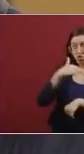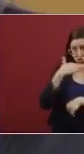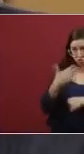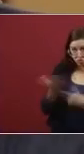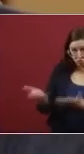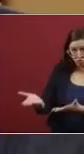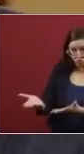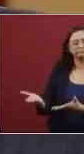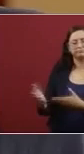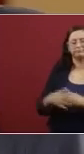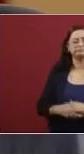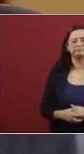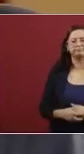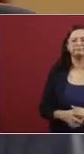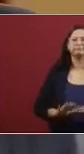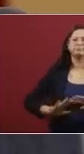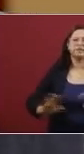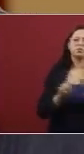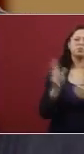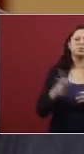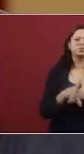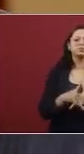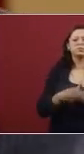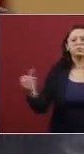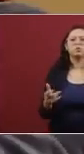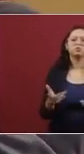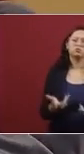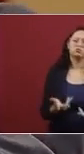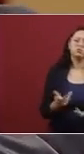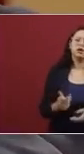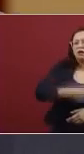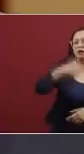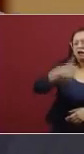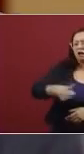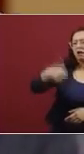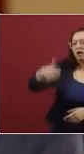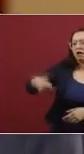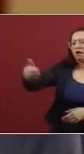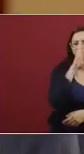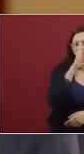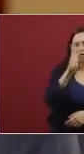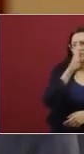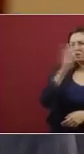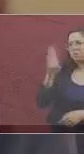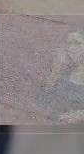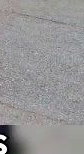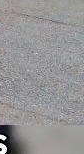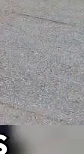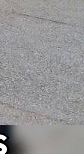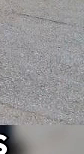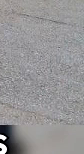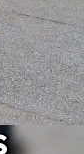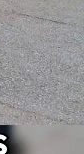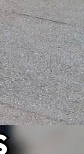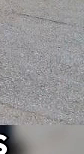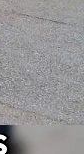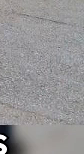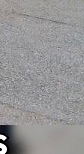corrupción. Entonces, para que no haya problemas, se va a entregar el apoyo de manera directa al beneficiario.